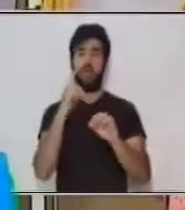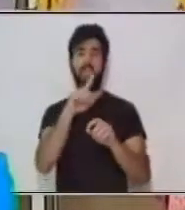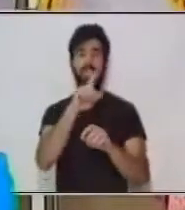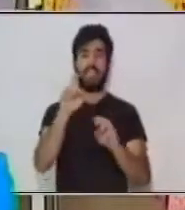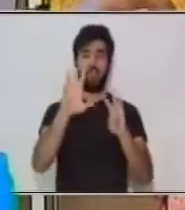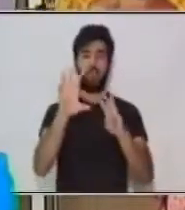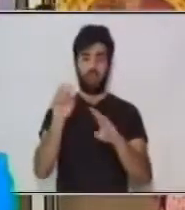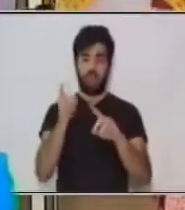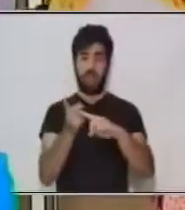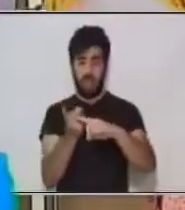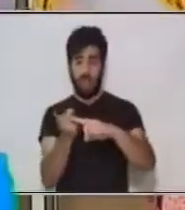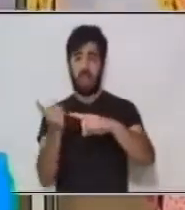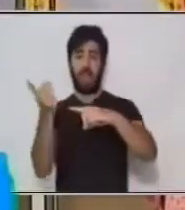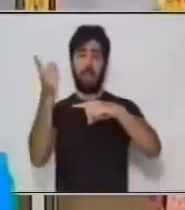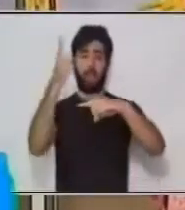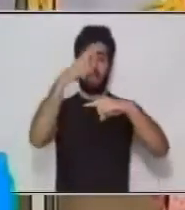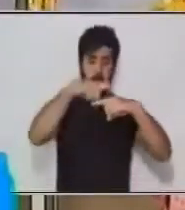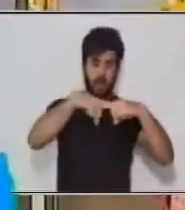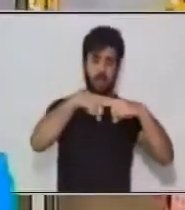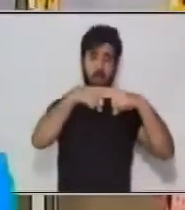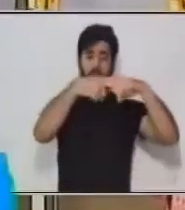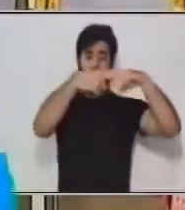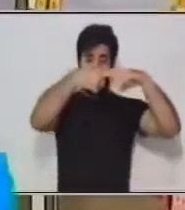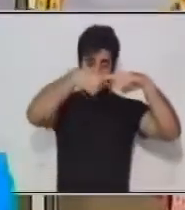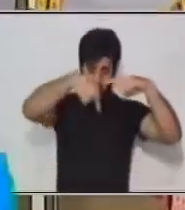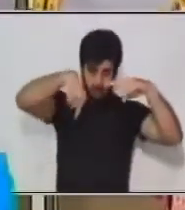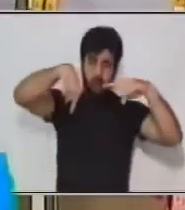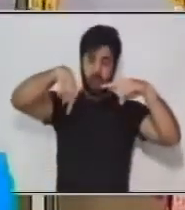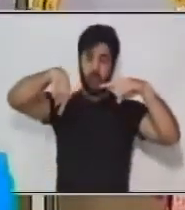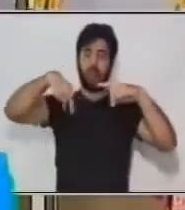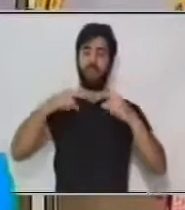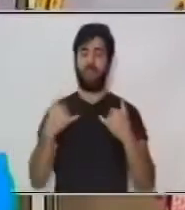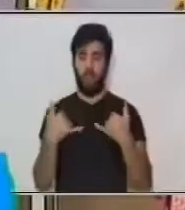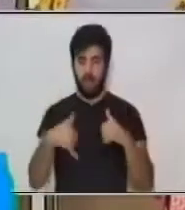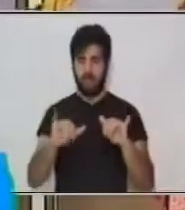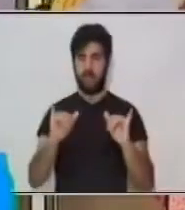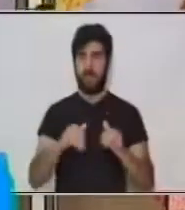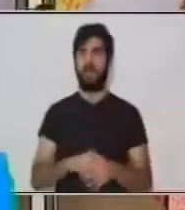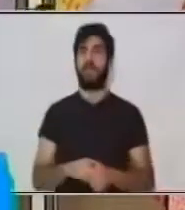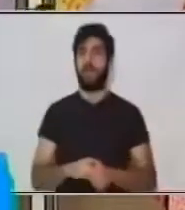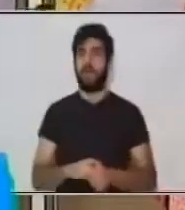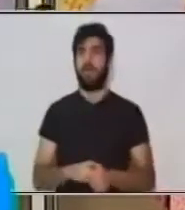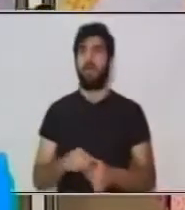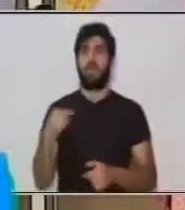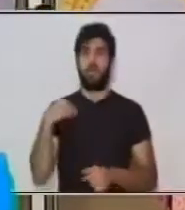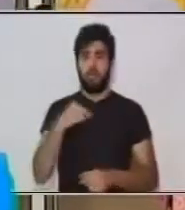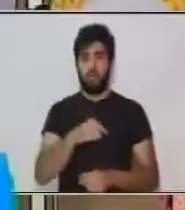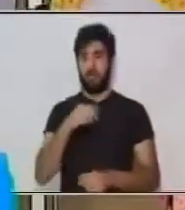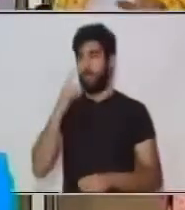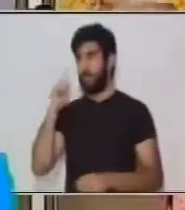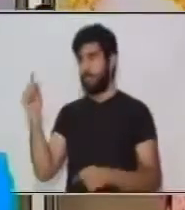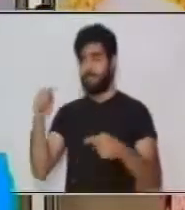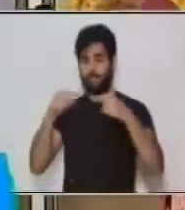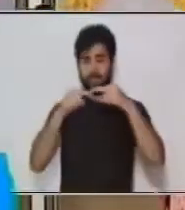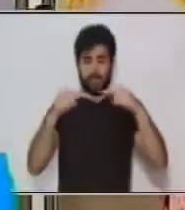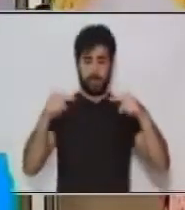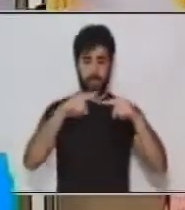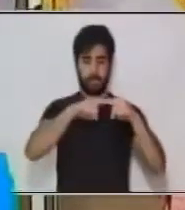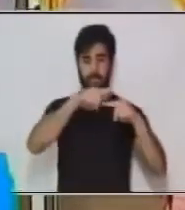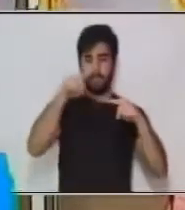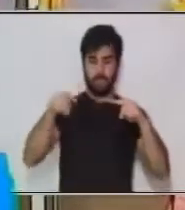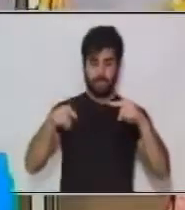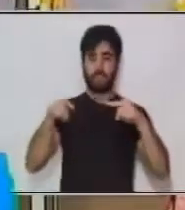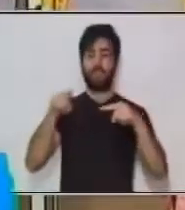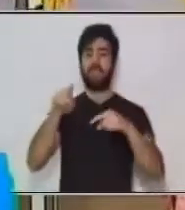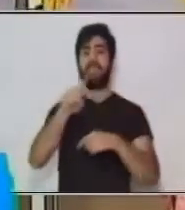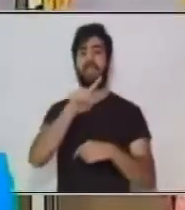tienen más de media vuelta, ¿verdad? Entonces, aquí tenemos 180 grados. Si tienen más de